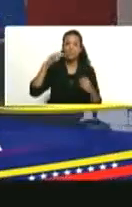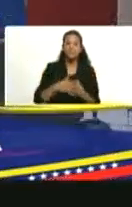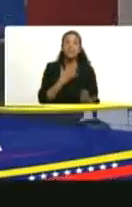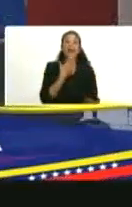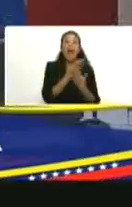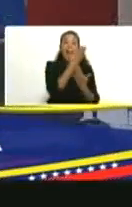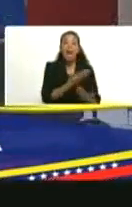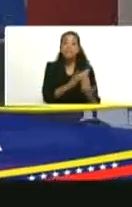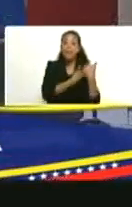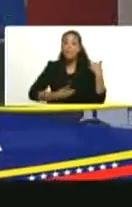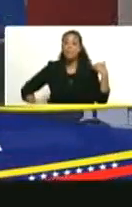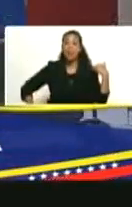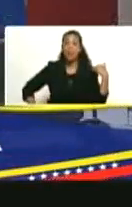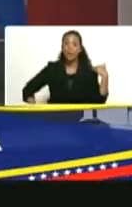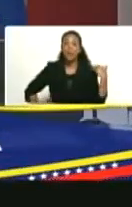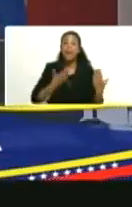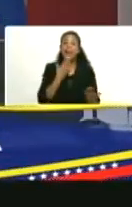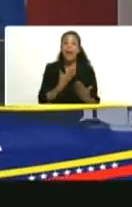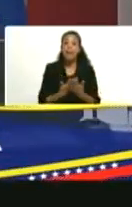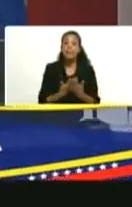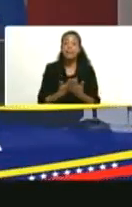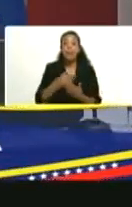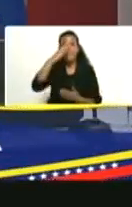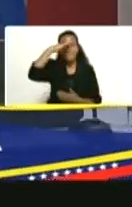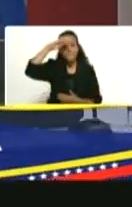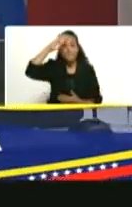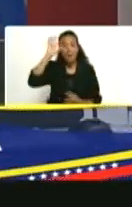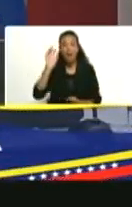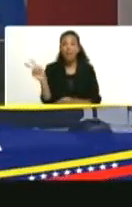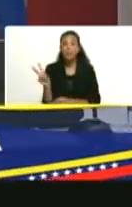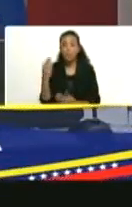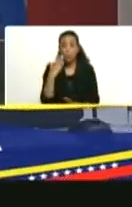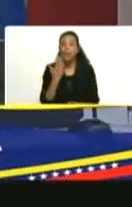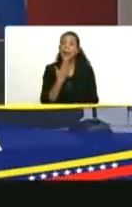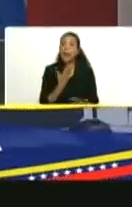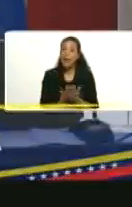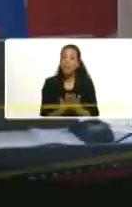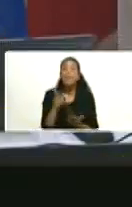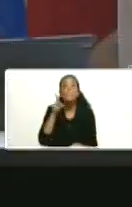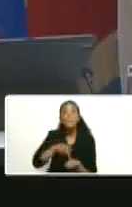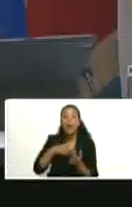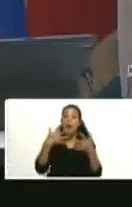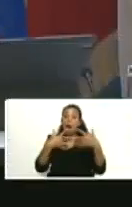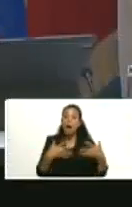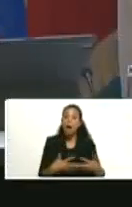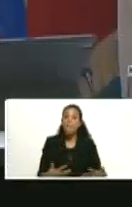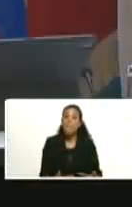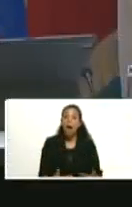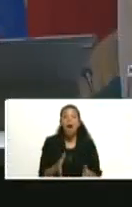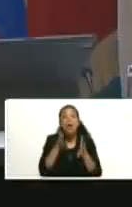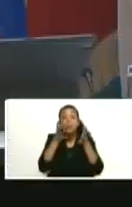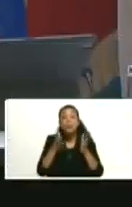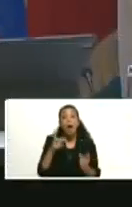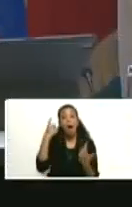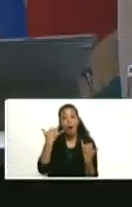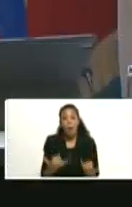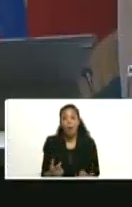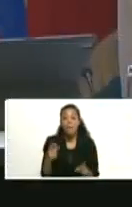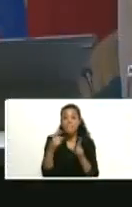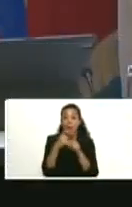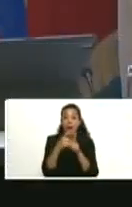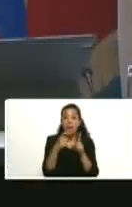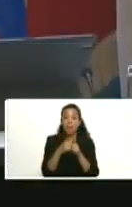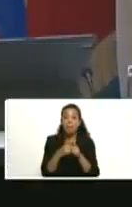Gracias, compañero Nicolás Maduro, presidente de la República Bolivariana de Venezuela, por sus palabras, y concedo la palabra